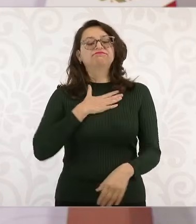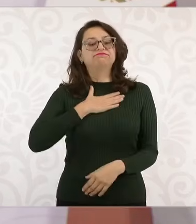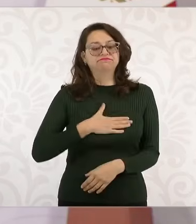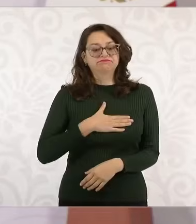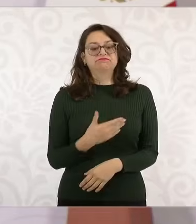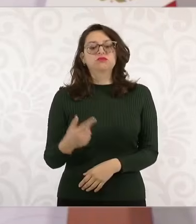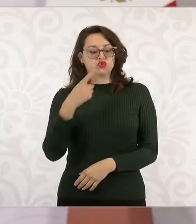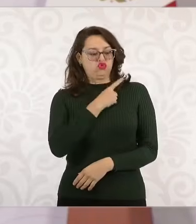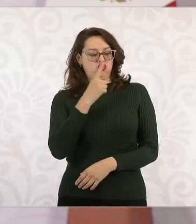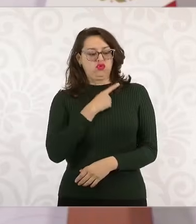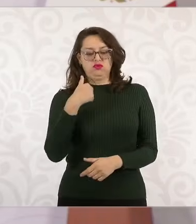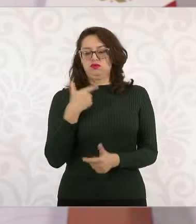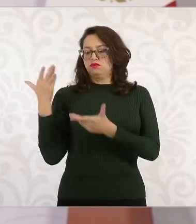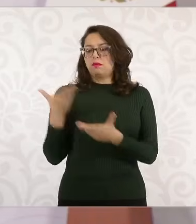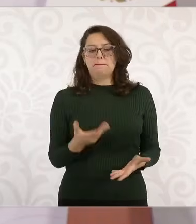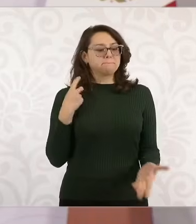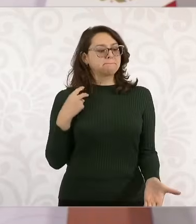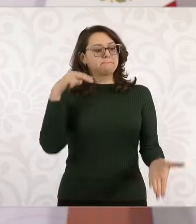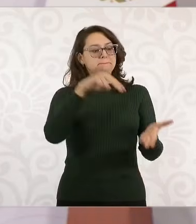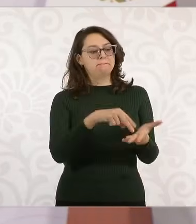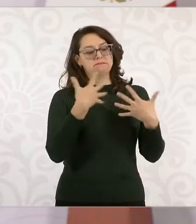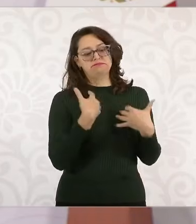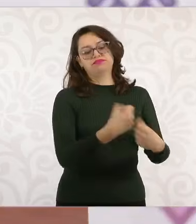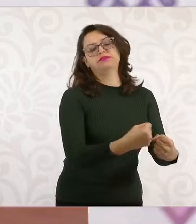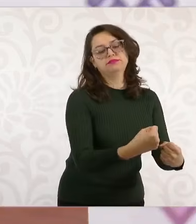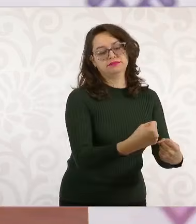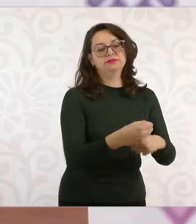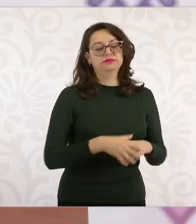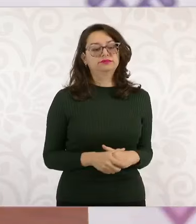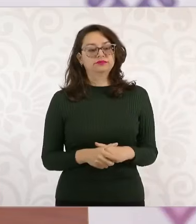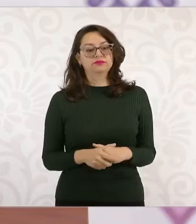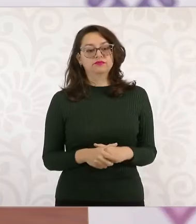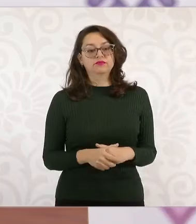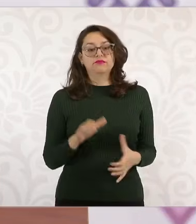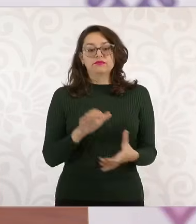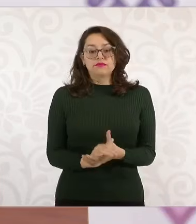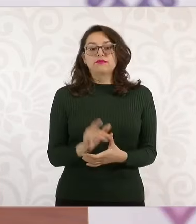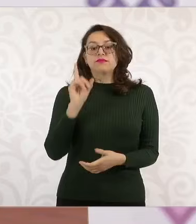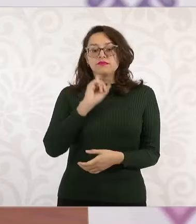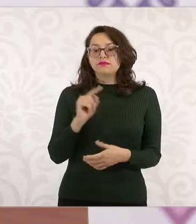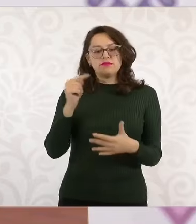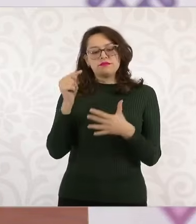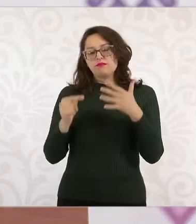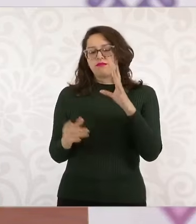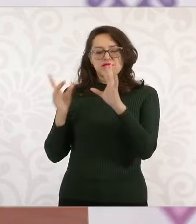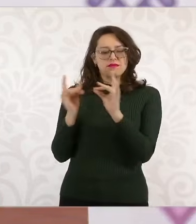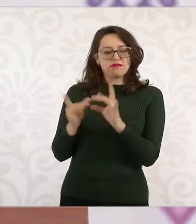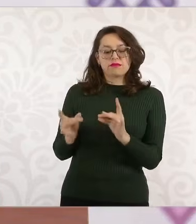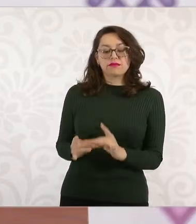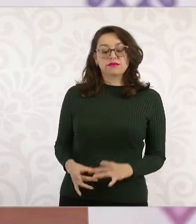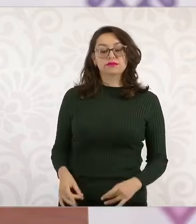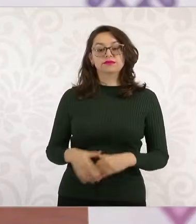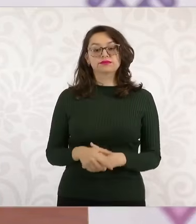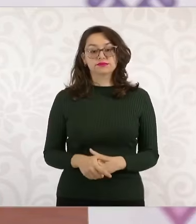voluntariamente entregarme a las autoridades. Creo que mi esposa, en fin, todo lo